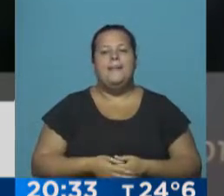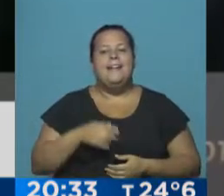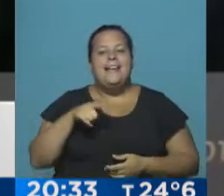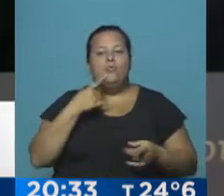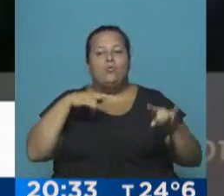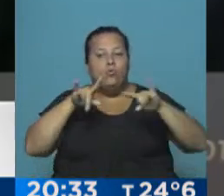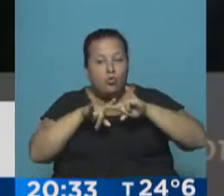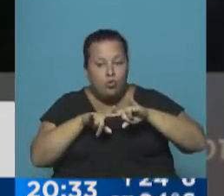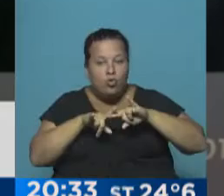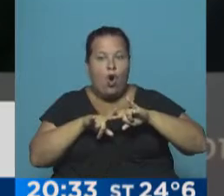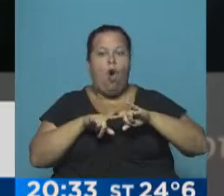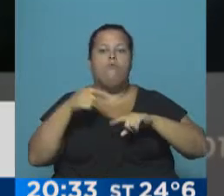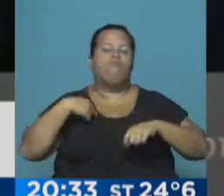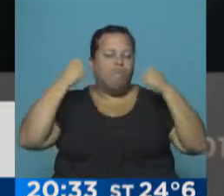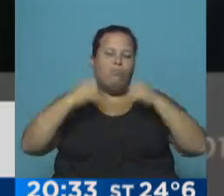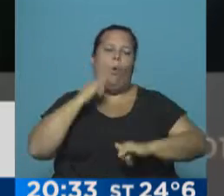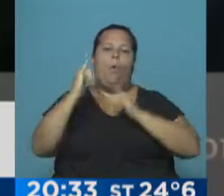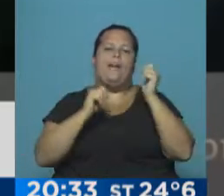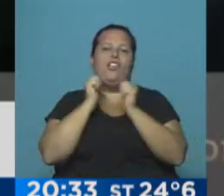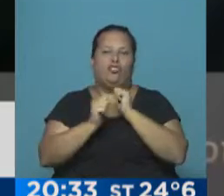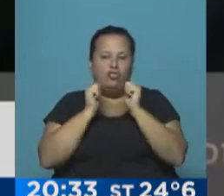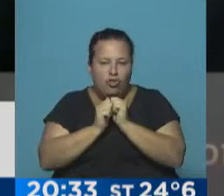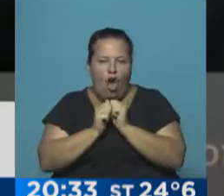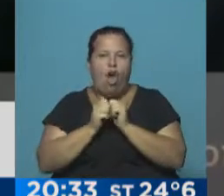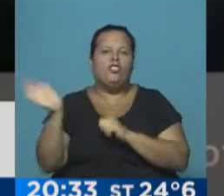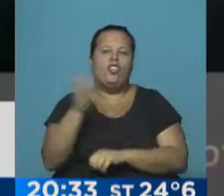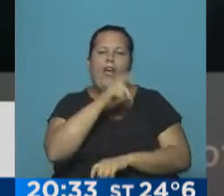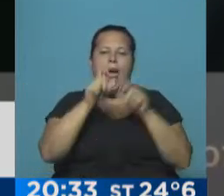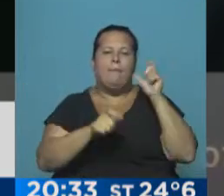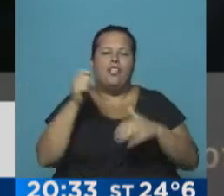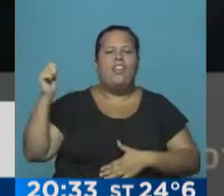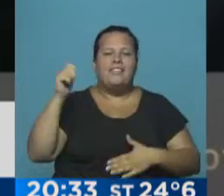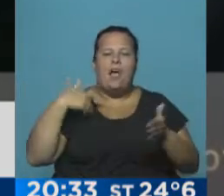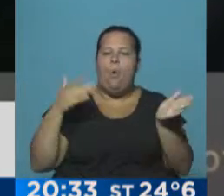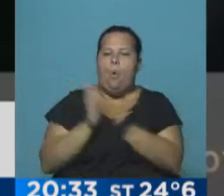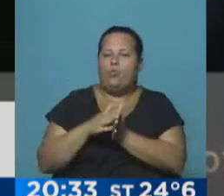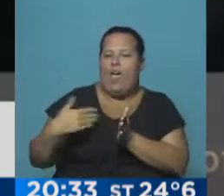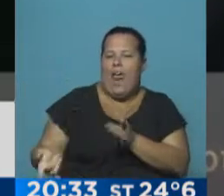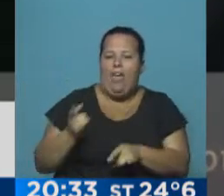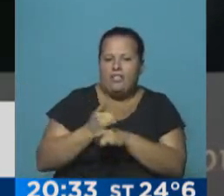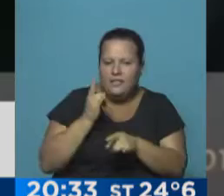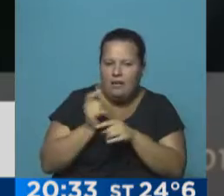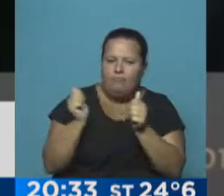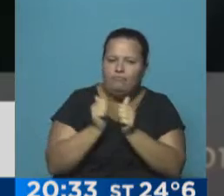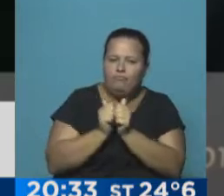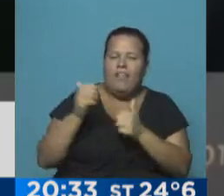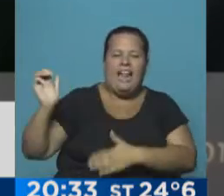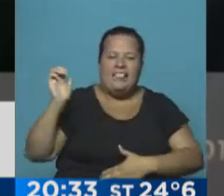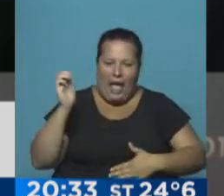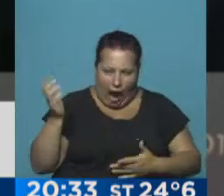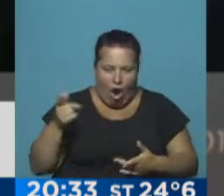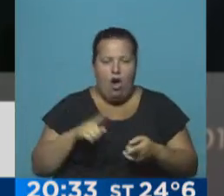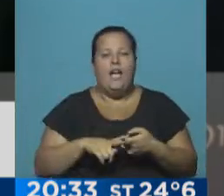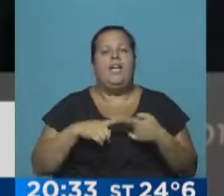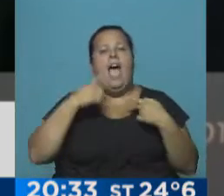un espectáculo donde decidí contar historias con todos los personajes del tango que estuvieron al lado mío a través de los tangos,